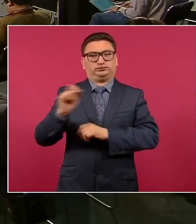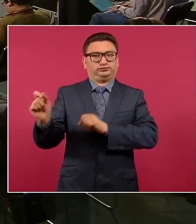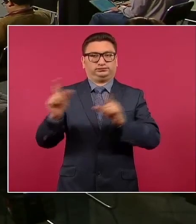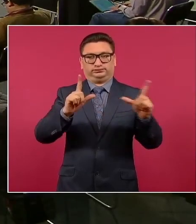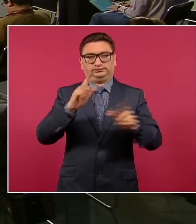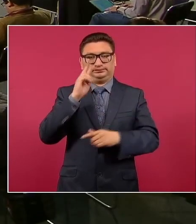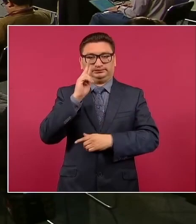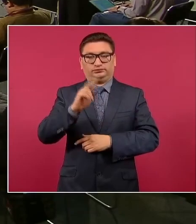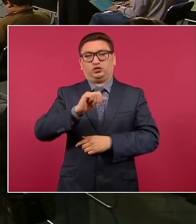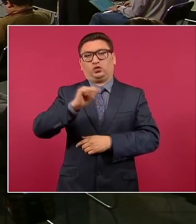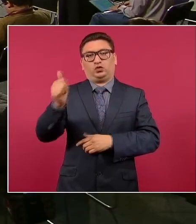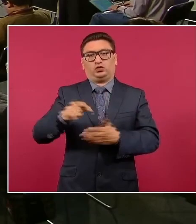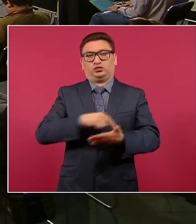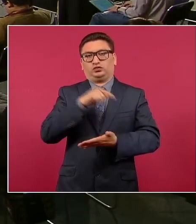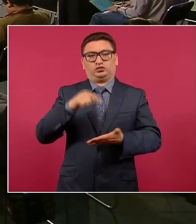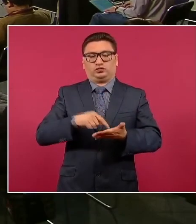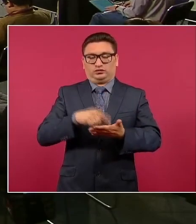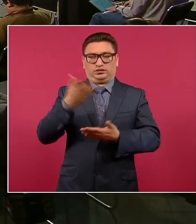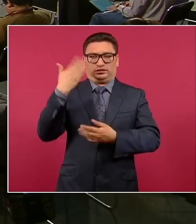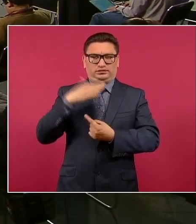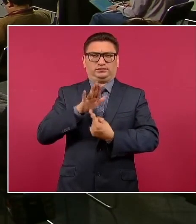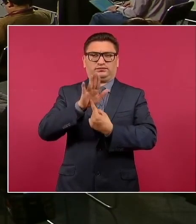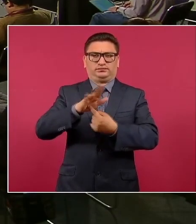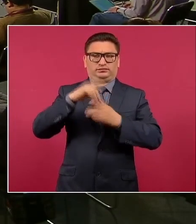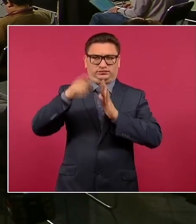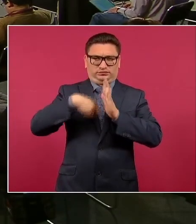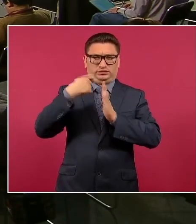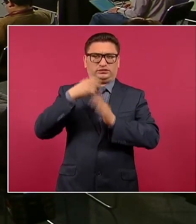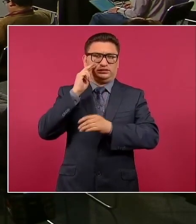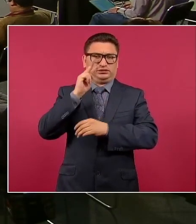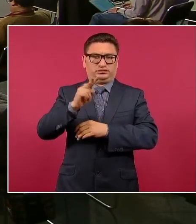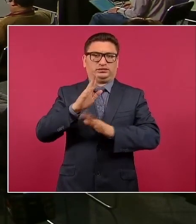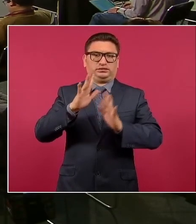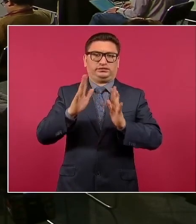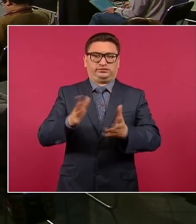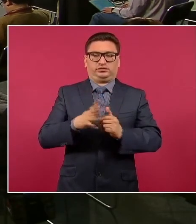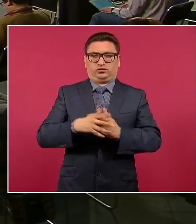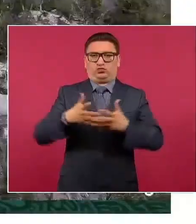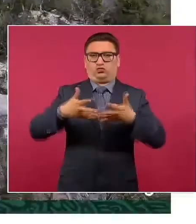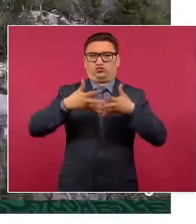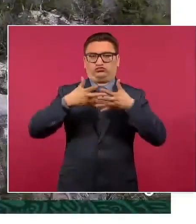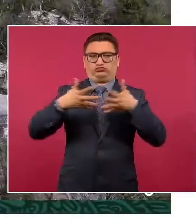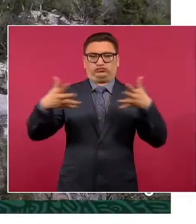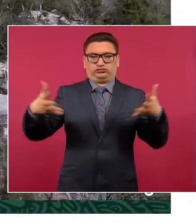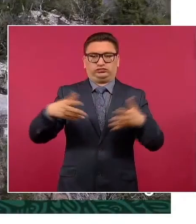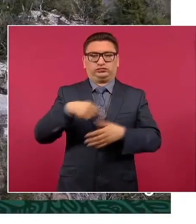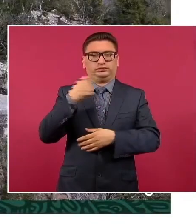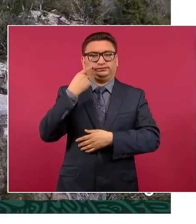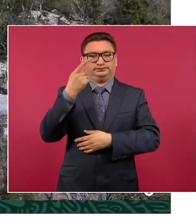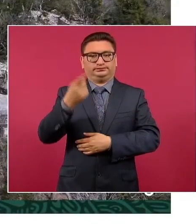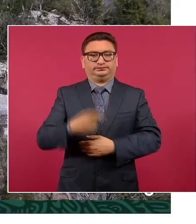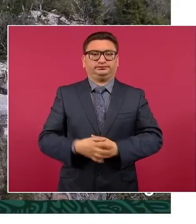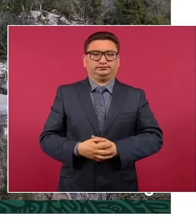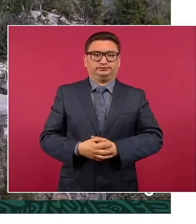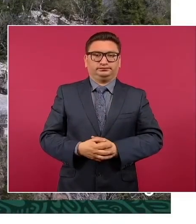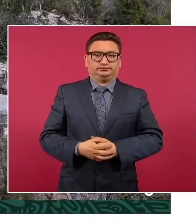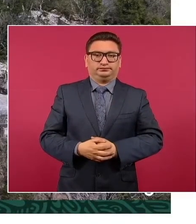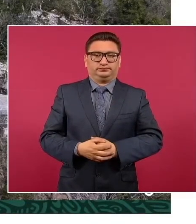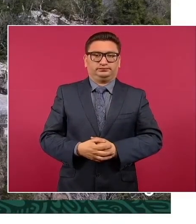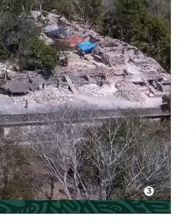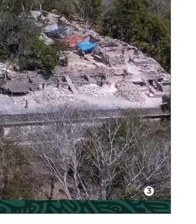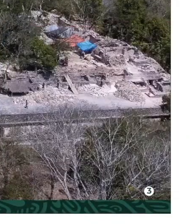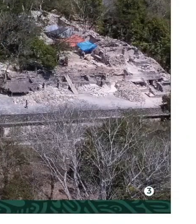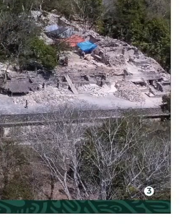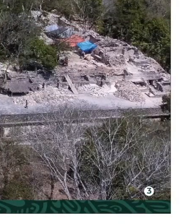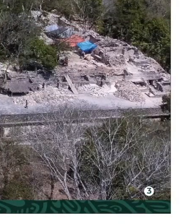La otra zona que ya hemos presentado en video y que es de una enorme importancia y belleza desde el